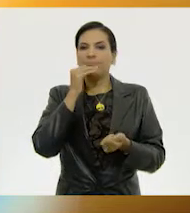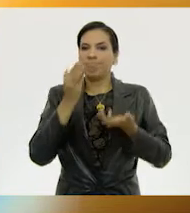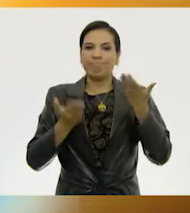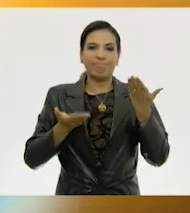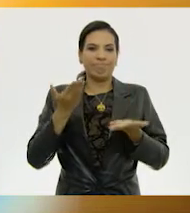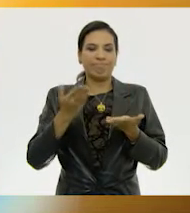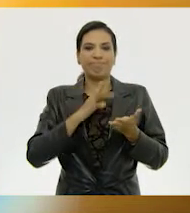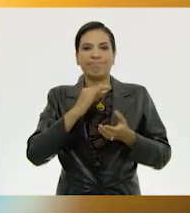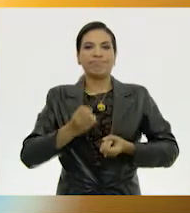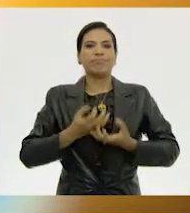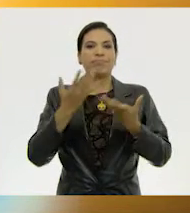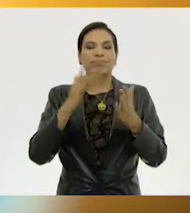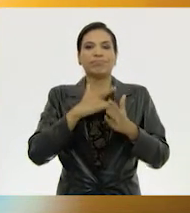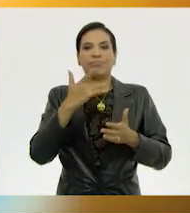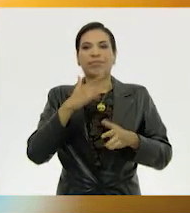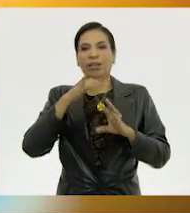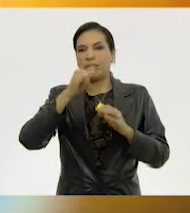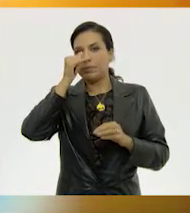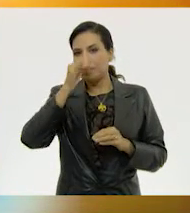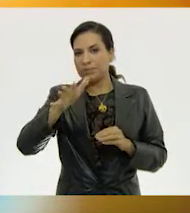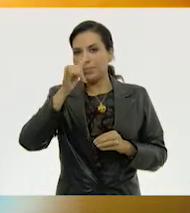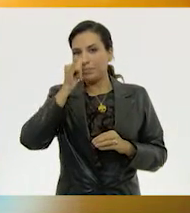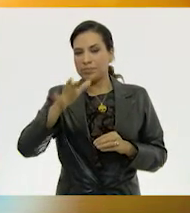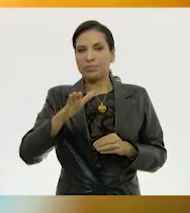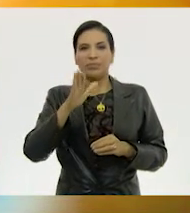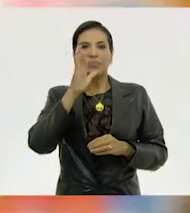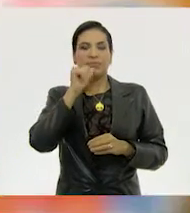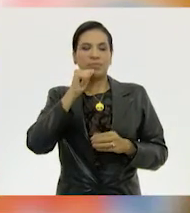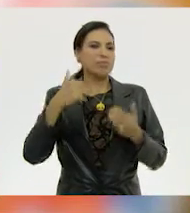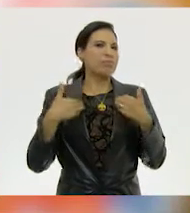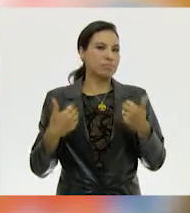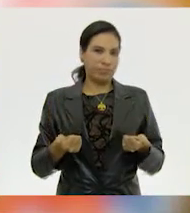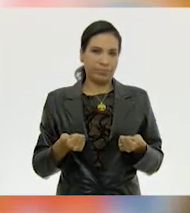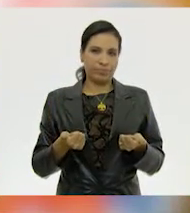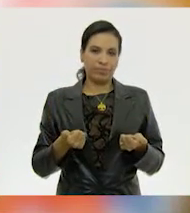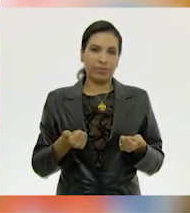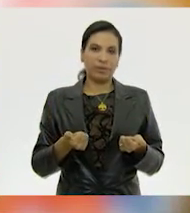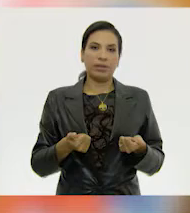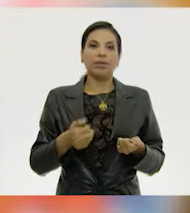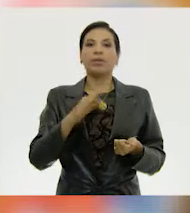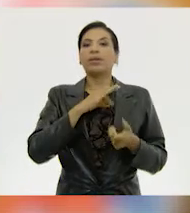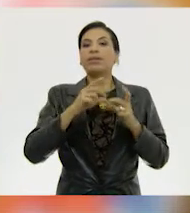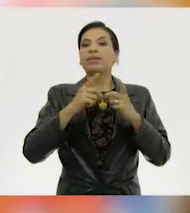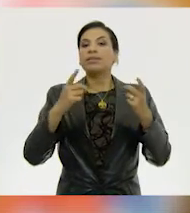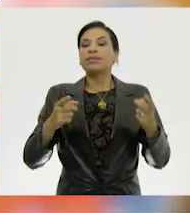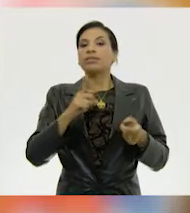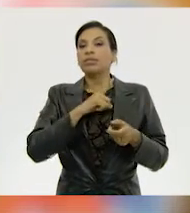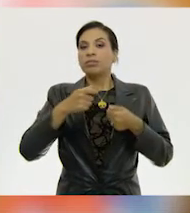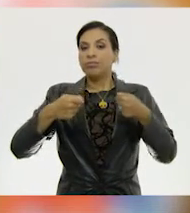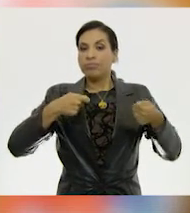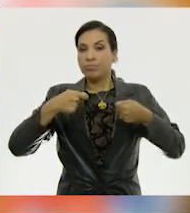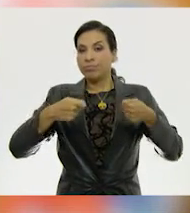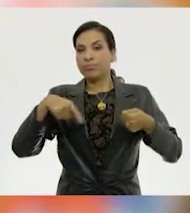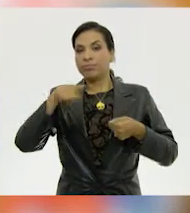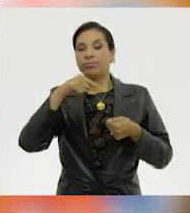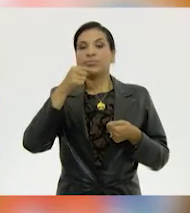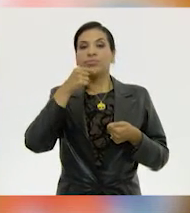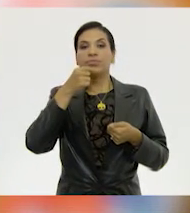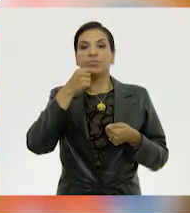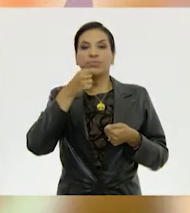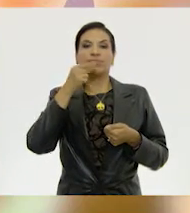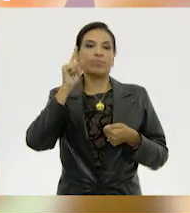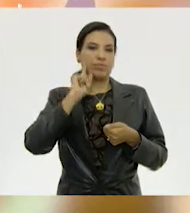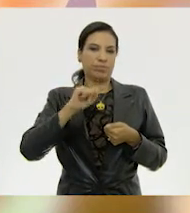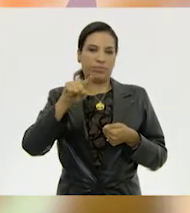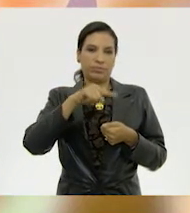desequilibrio manifestando impulsos agresivos que no logran entender. Para desarrollar la autorregulación, las niñas y